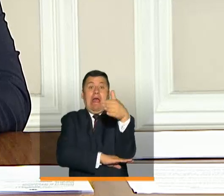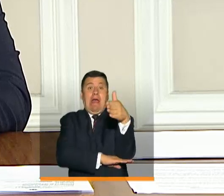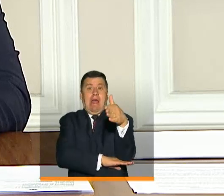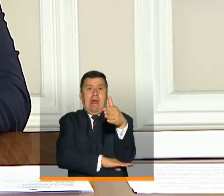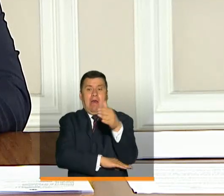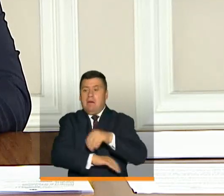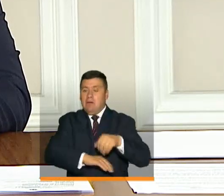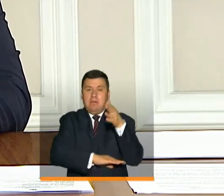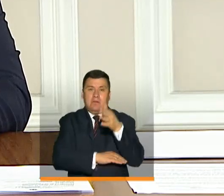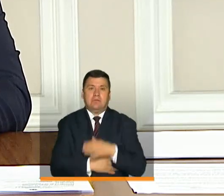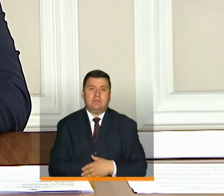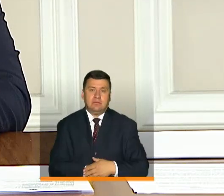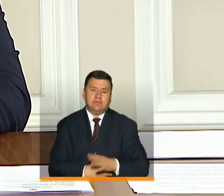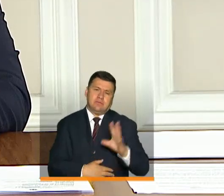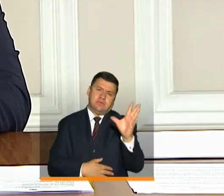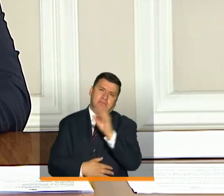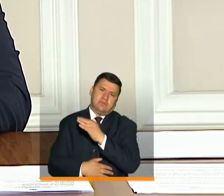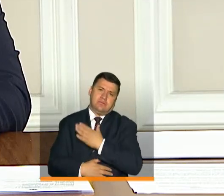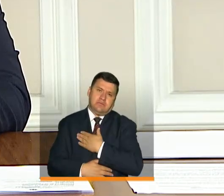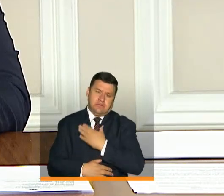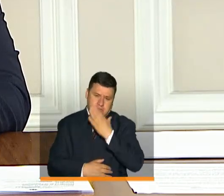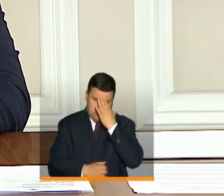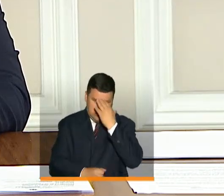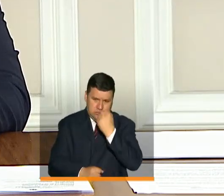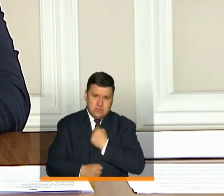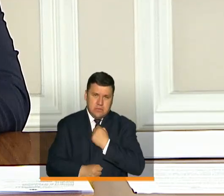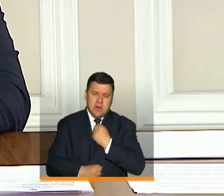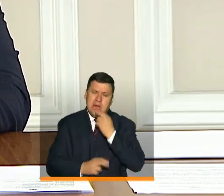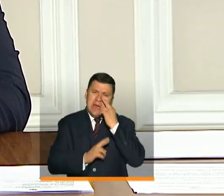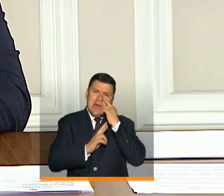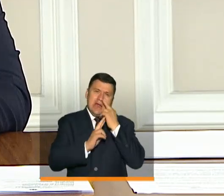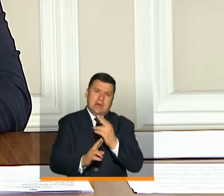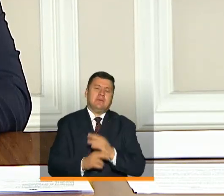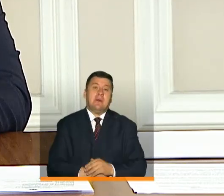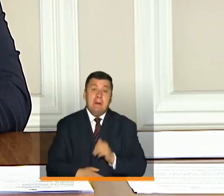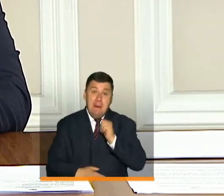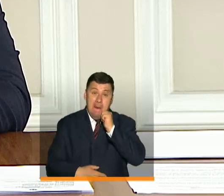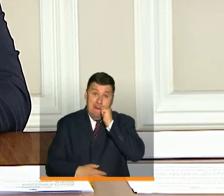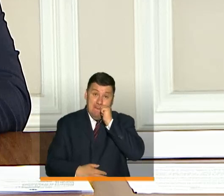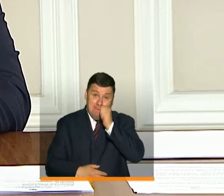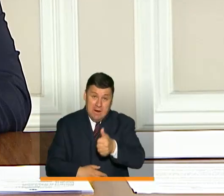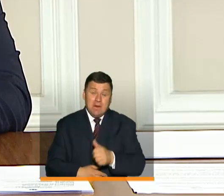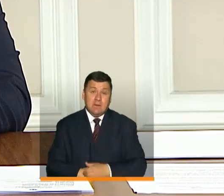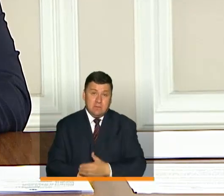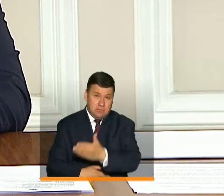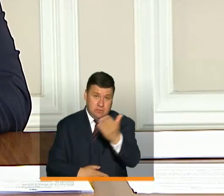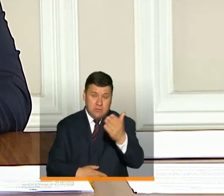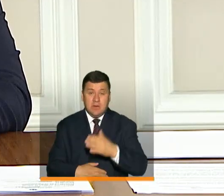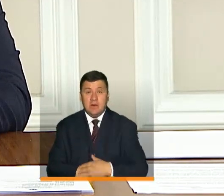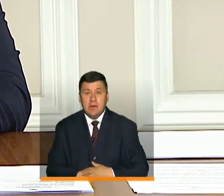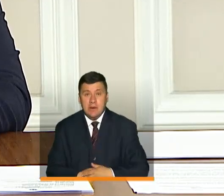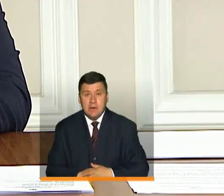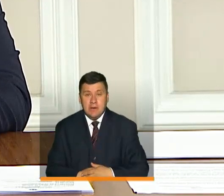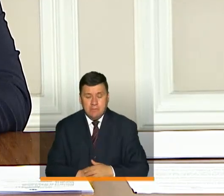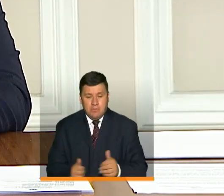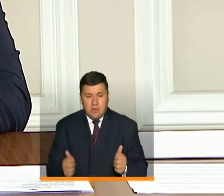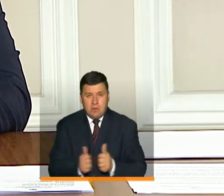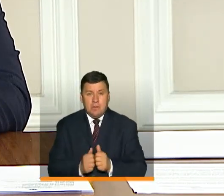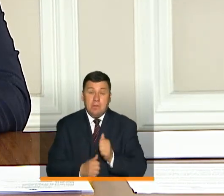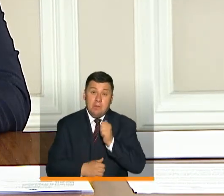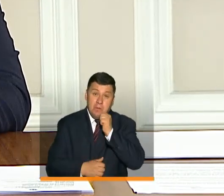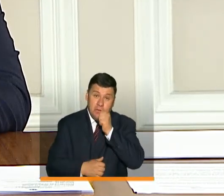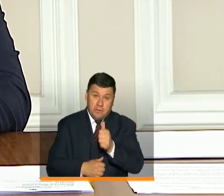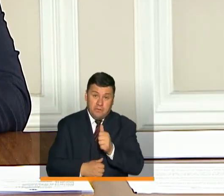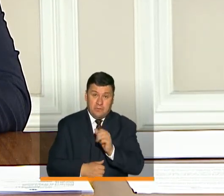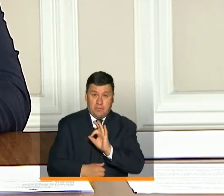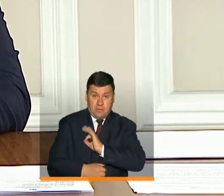los balcones. A todos nuestros soldados, mi reconocimiento. Mañana estaremos con ustedes. Y nosotros estaremos